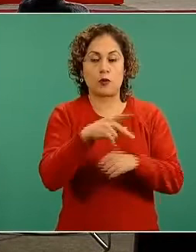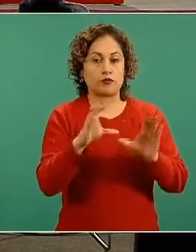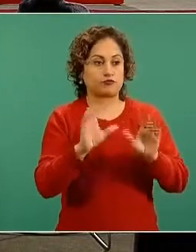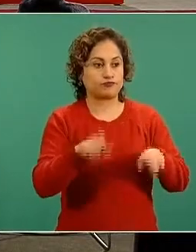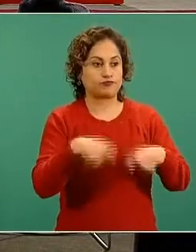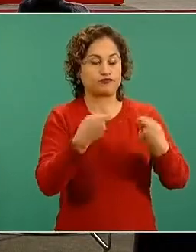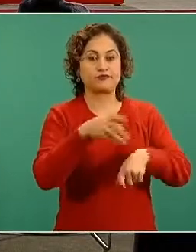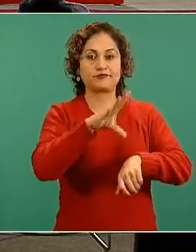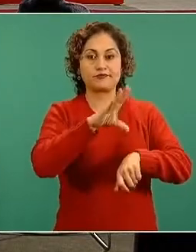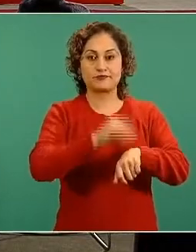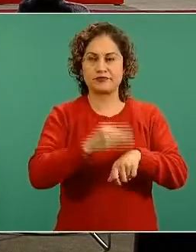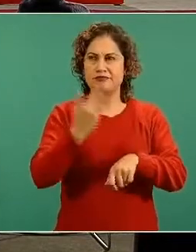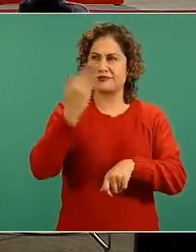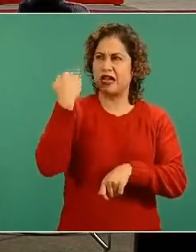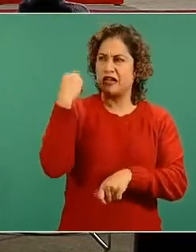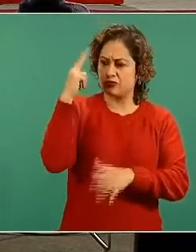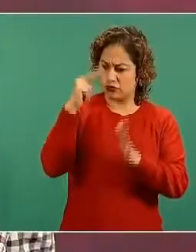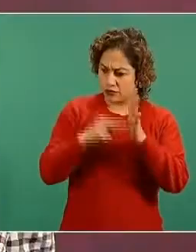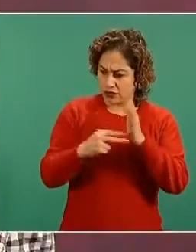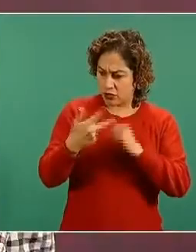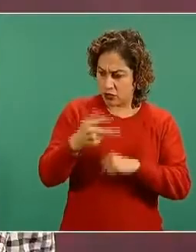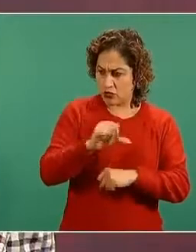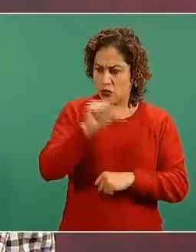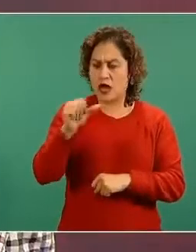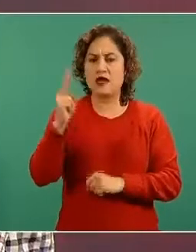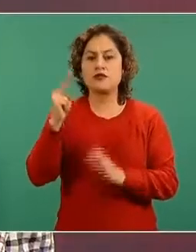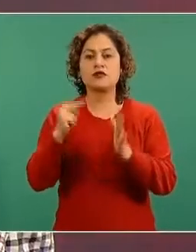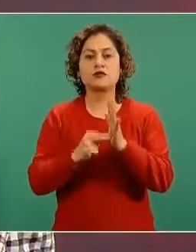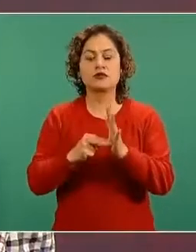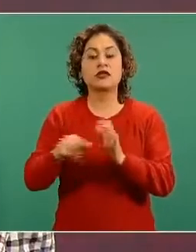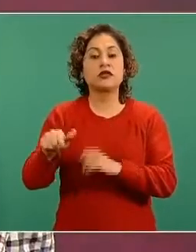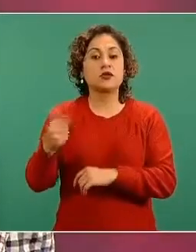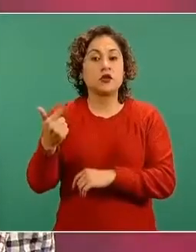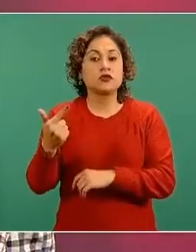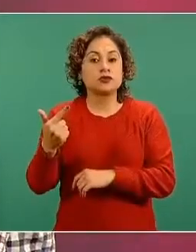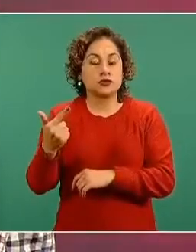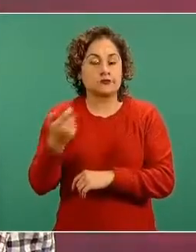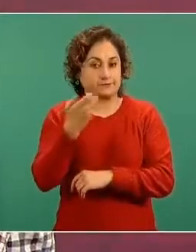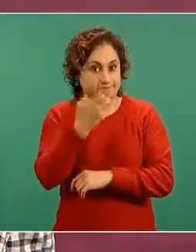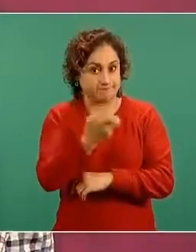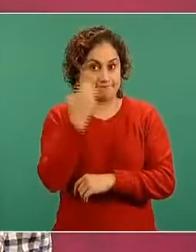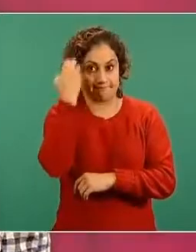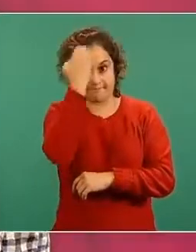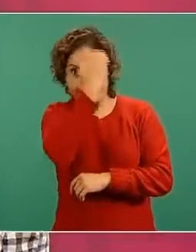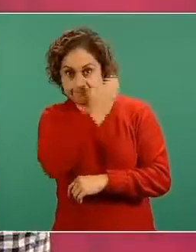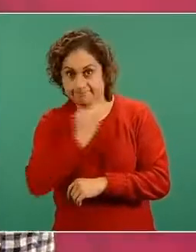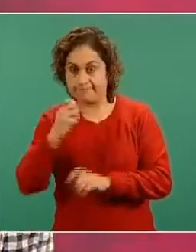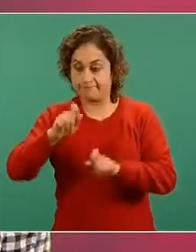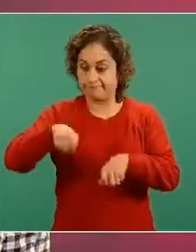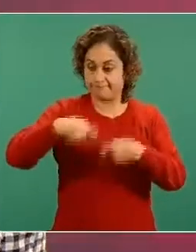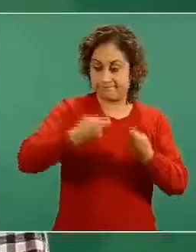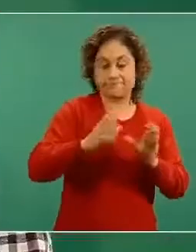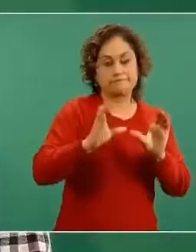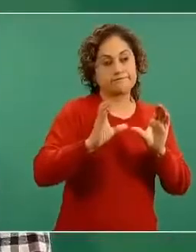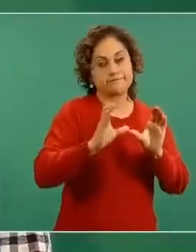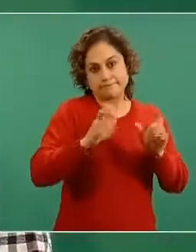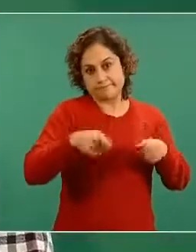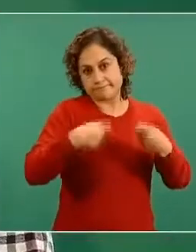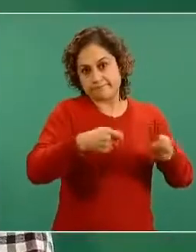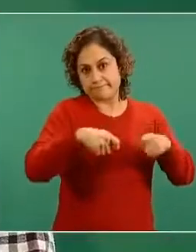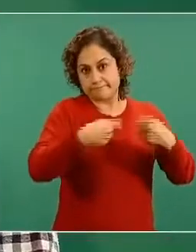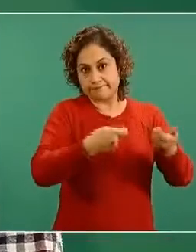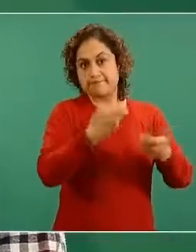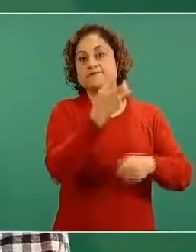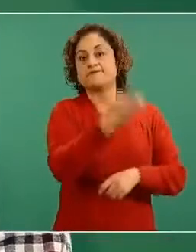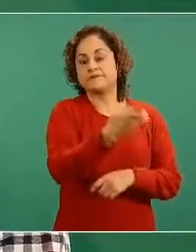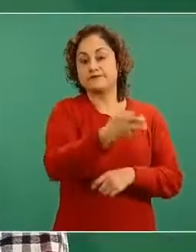2008 a 2012, y también recibió acreditaciones por esto, certificaciones,